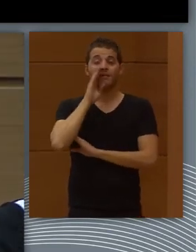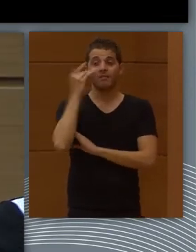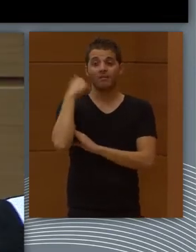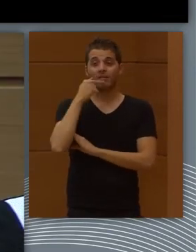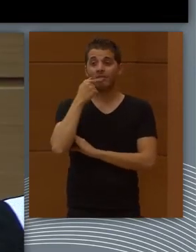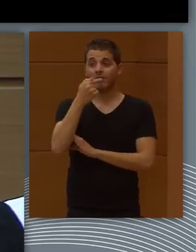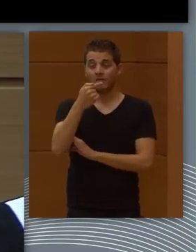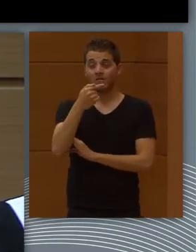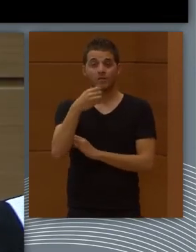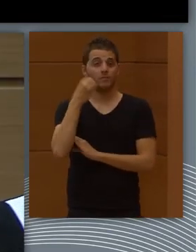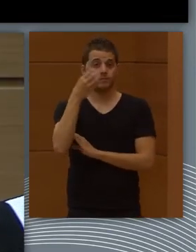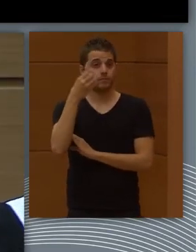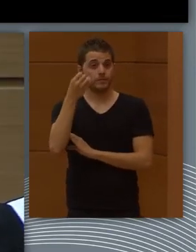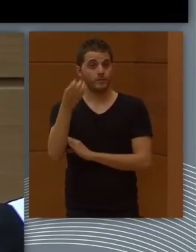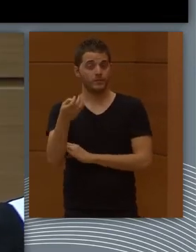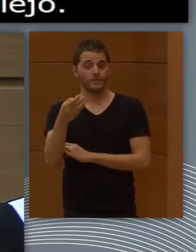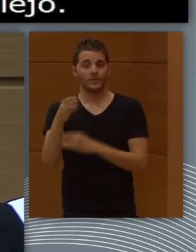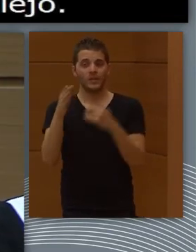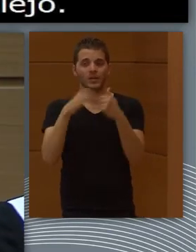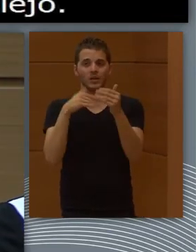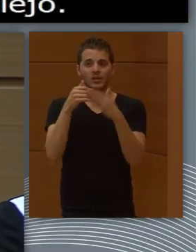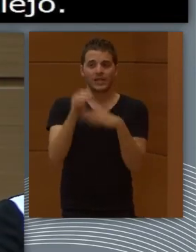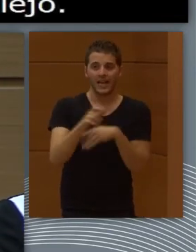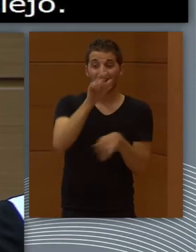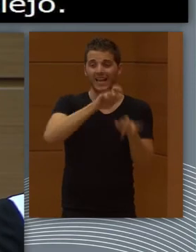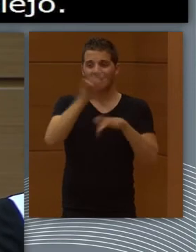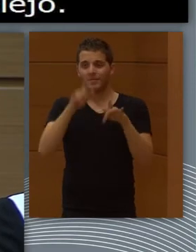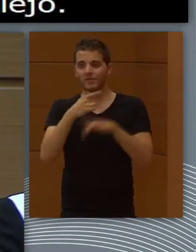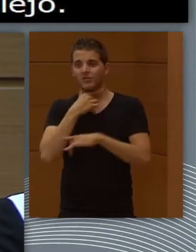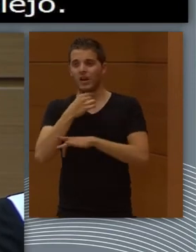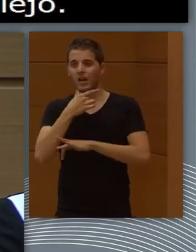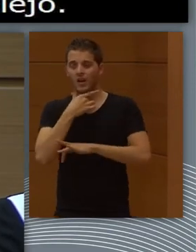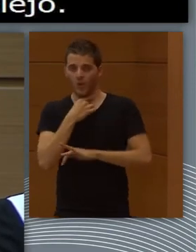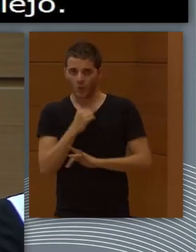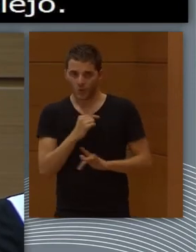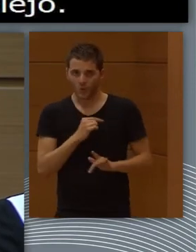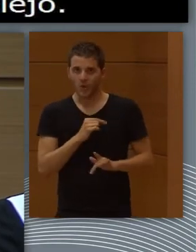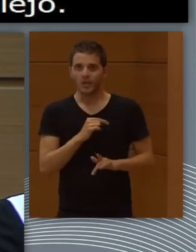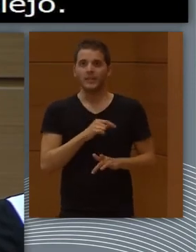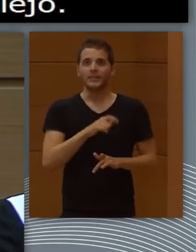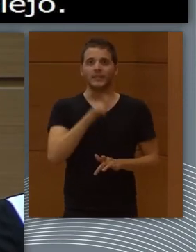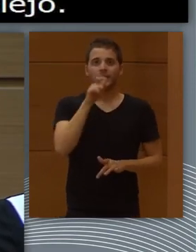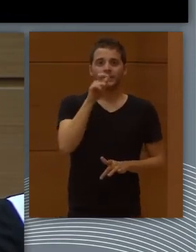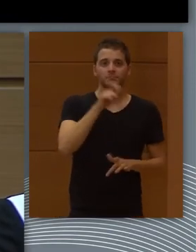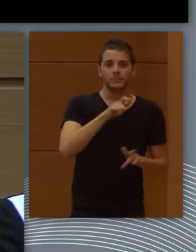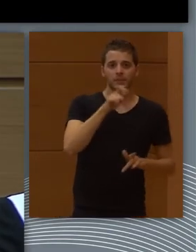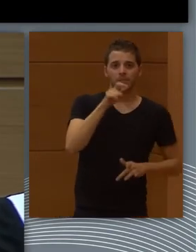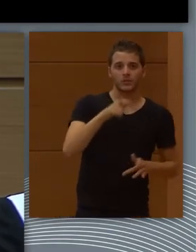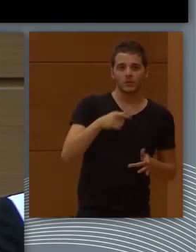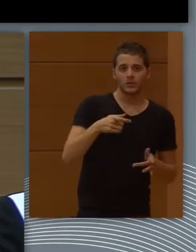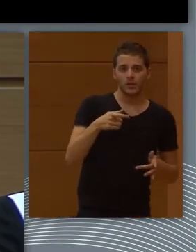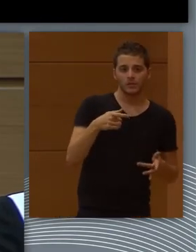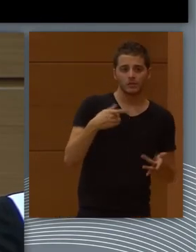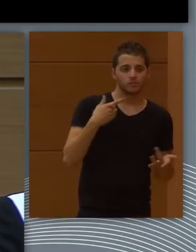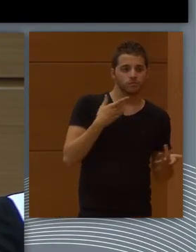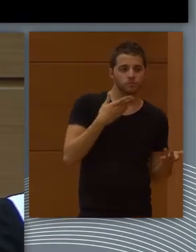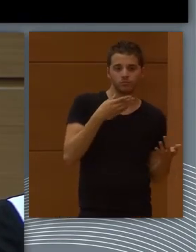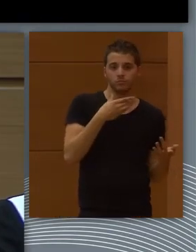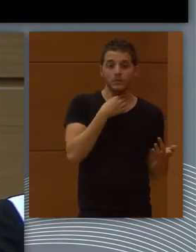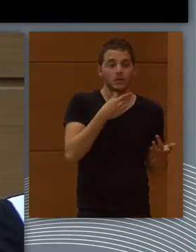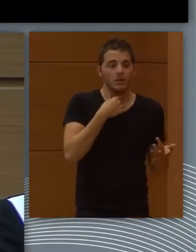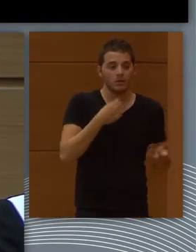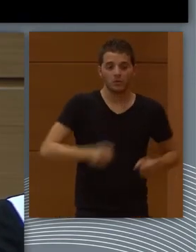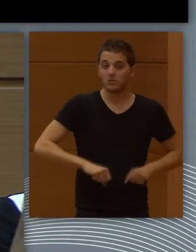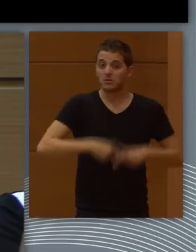antes en la exposición, sea usable, que a la gente le guste, que sea intuitiva, es complicado de conseguir. Pero